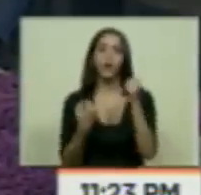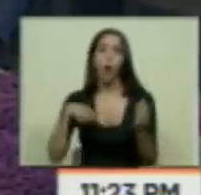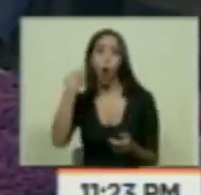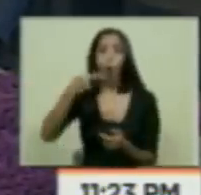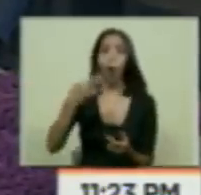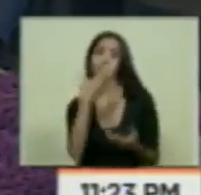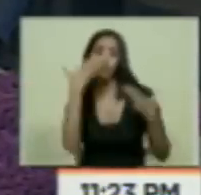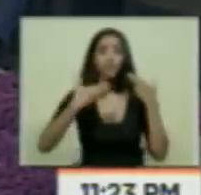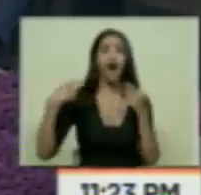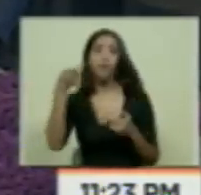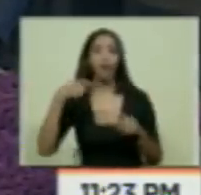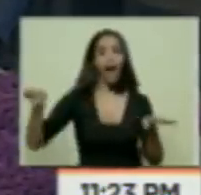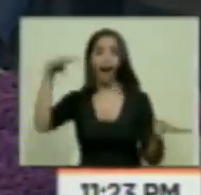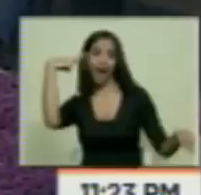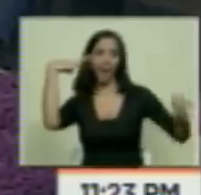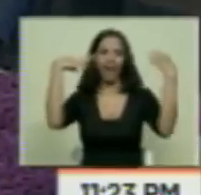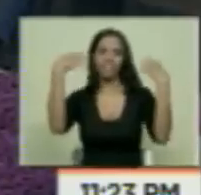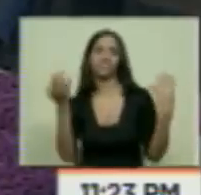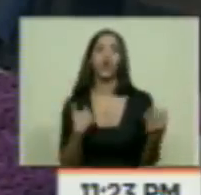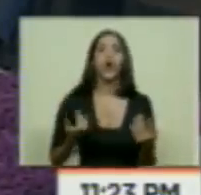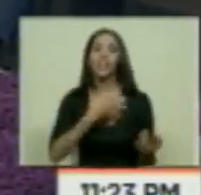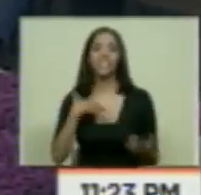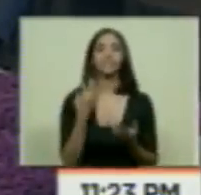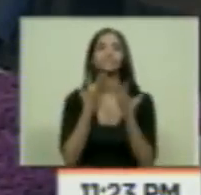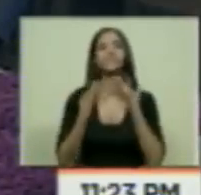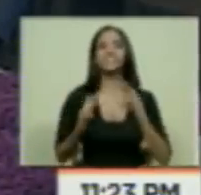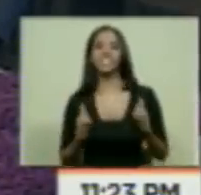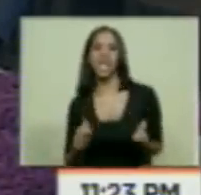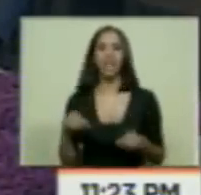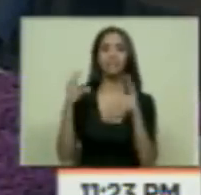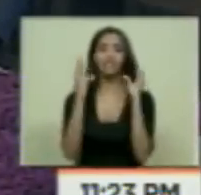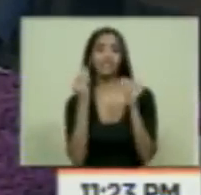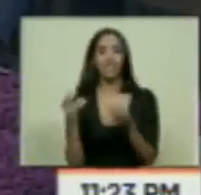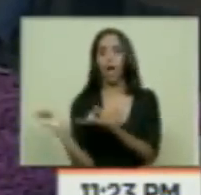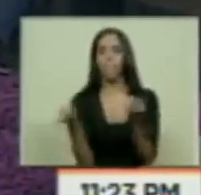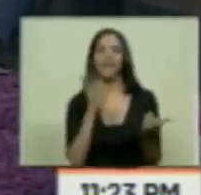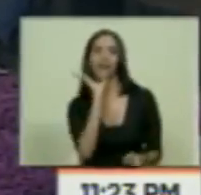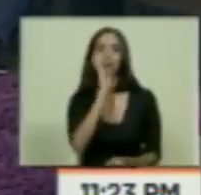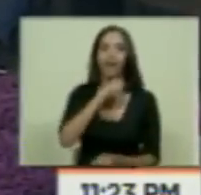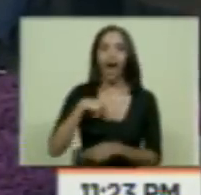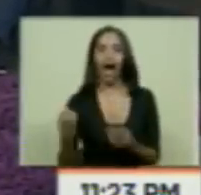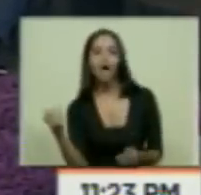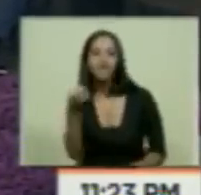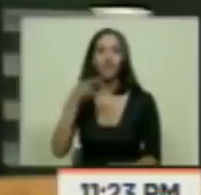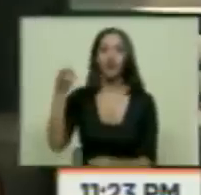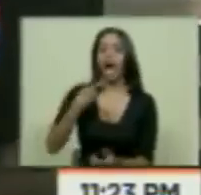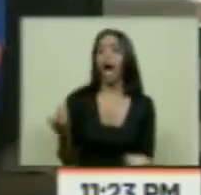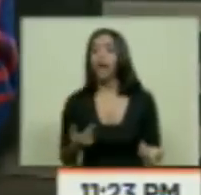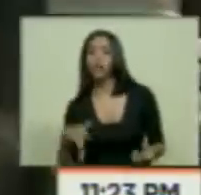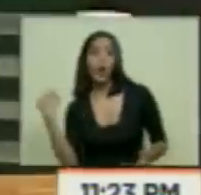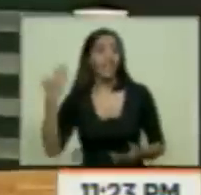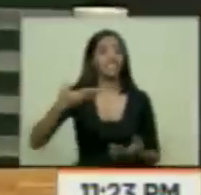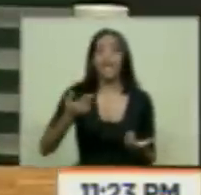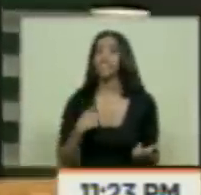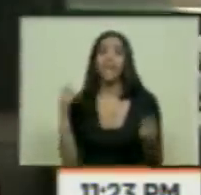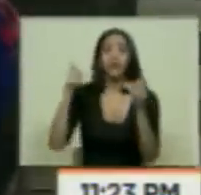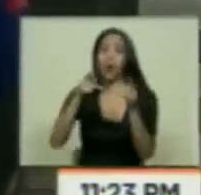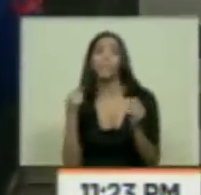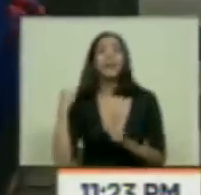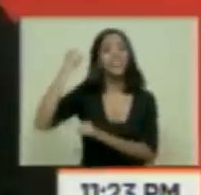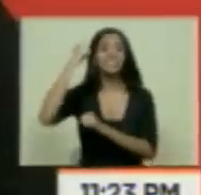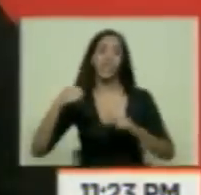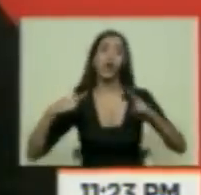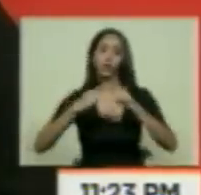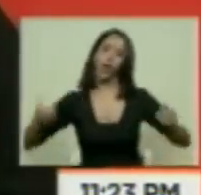en busca de atención que quiere entrar en la conversación y no tiene invitación. Buscando el cinturón de campeón, se encontró con King Kong.